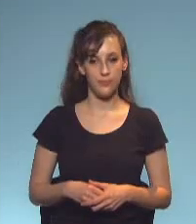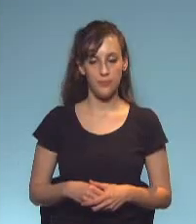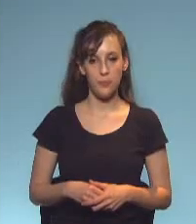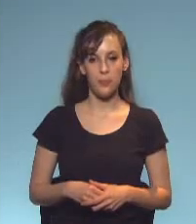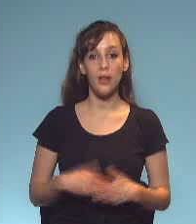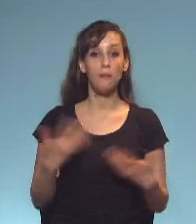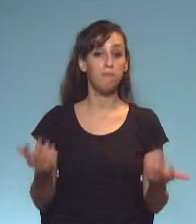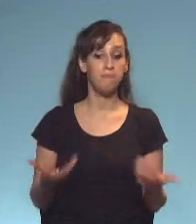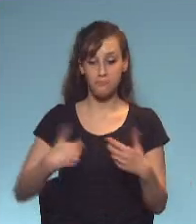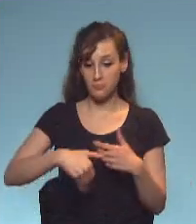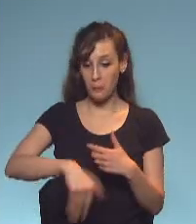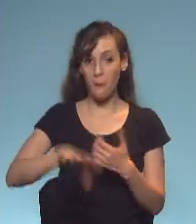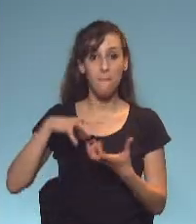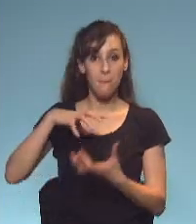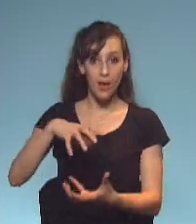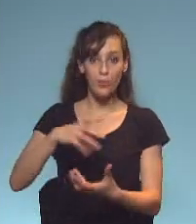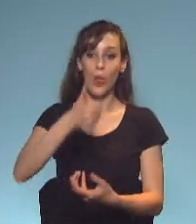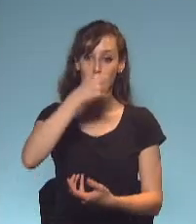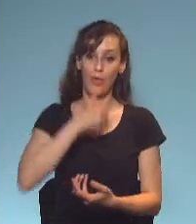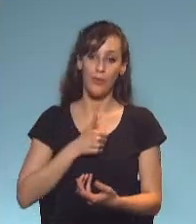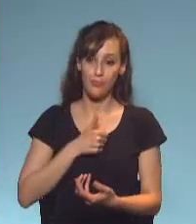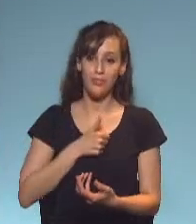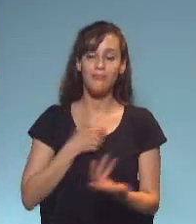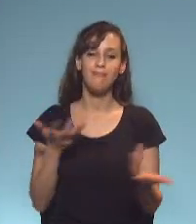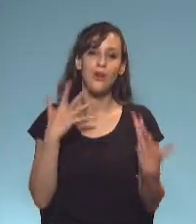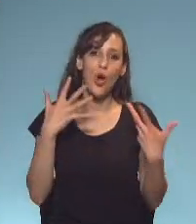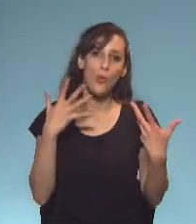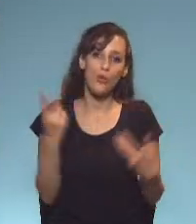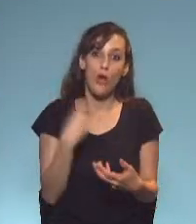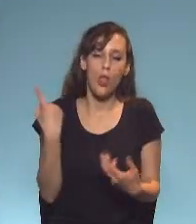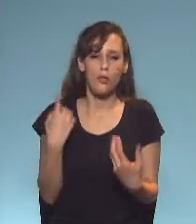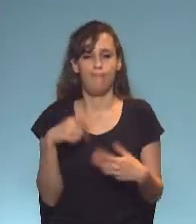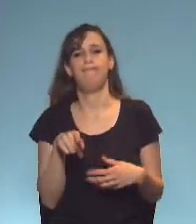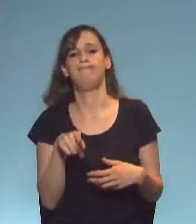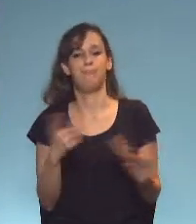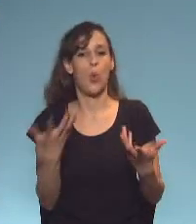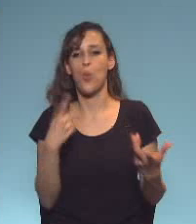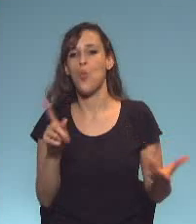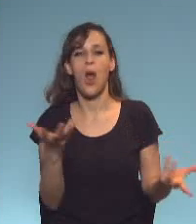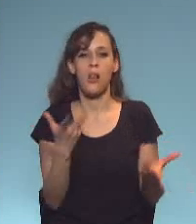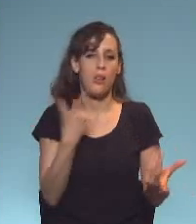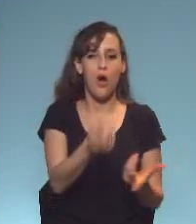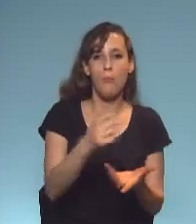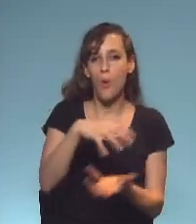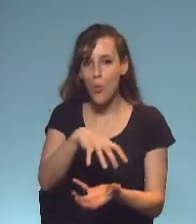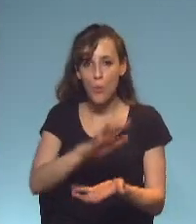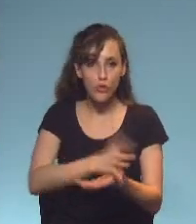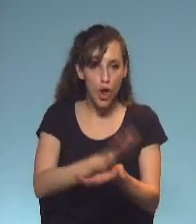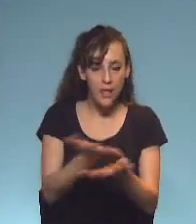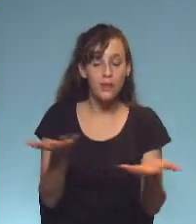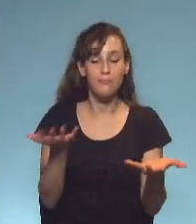Y llegaron las Pascuas, el domingo es el domingo de Pascua y obviamente estamos todos observando qué huevo de Pascua conseguir. En este caso, huevos de